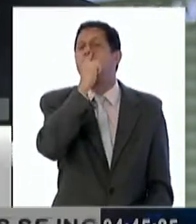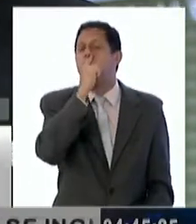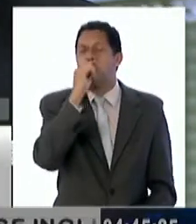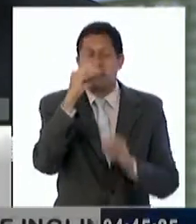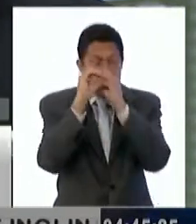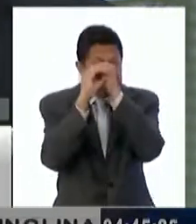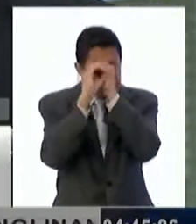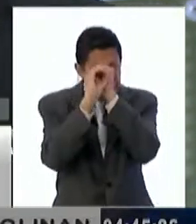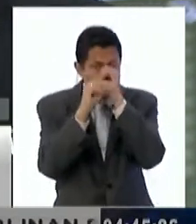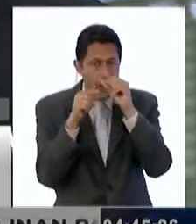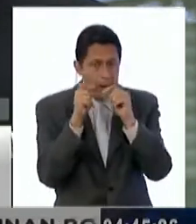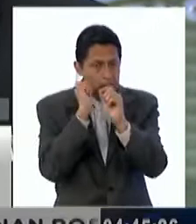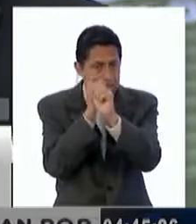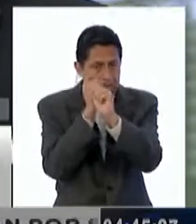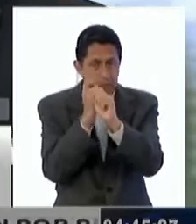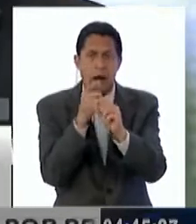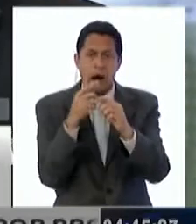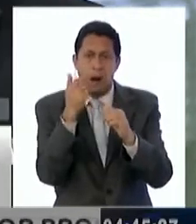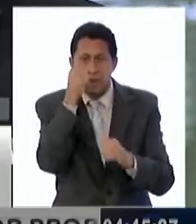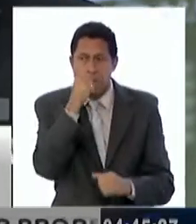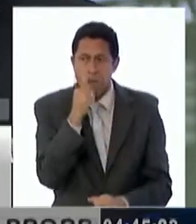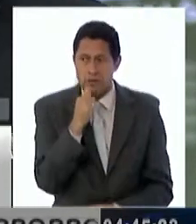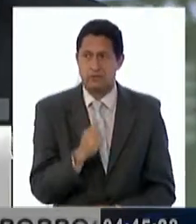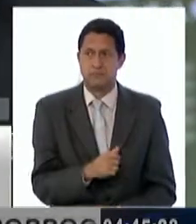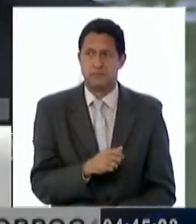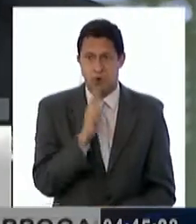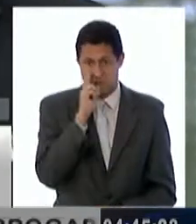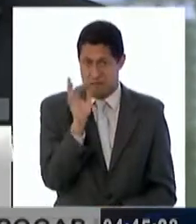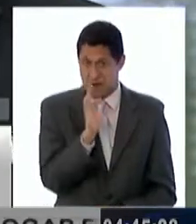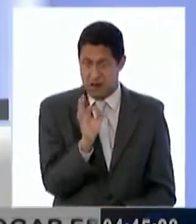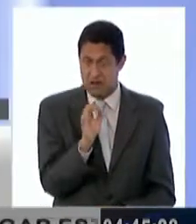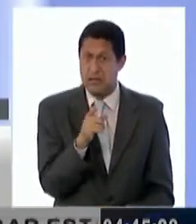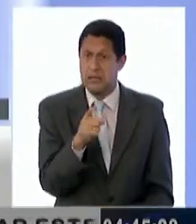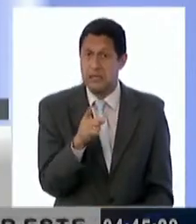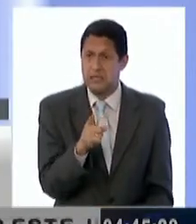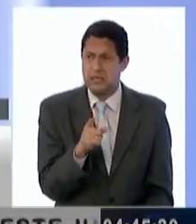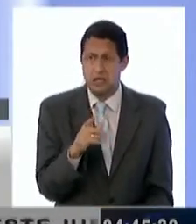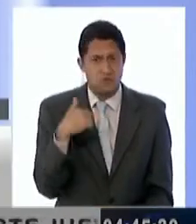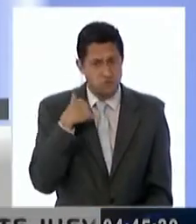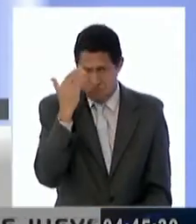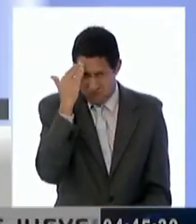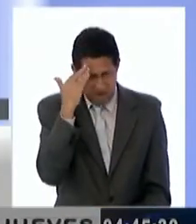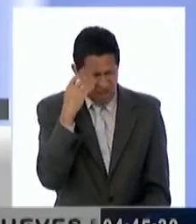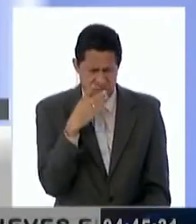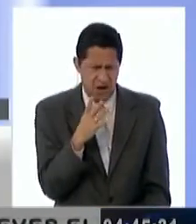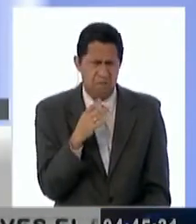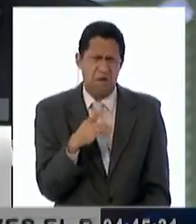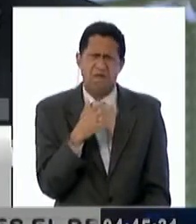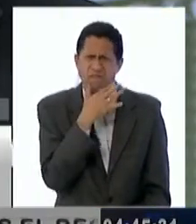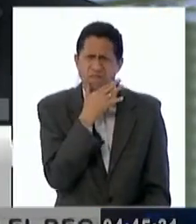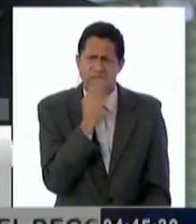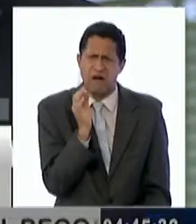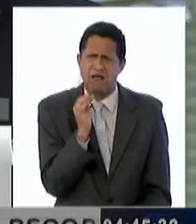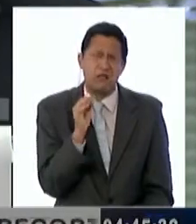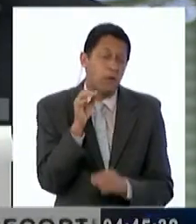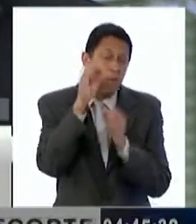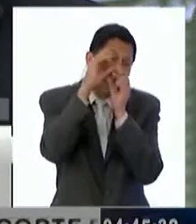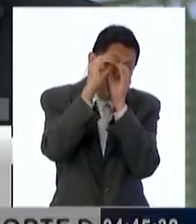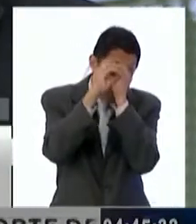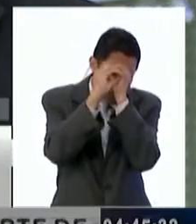interna de la nariz y esas incisiones pues no son visibles es un poquito más a ciegas aunque puedes visualizar ciertas estructuras